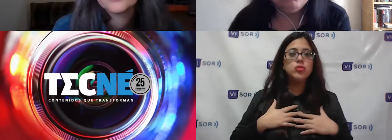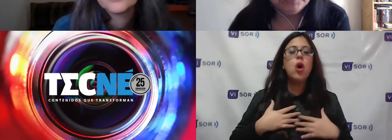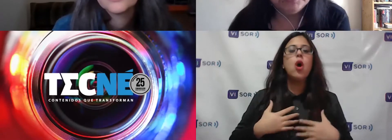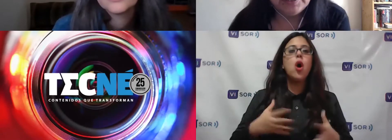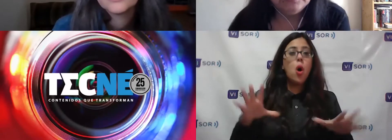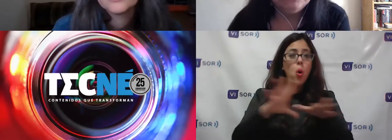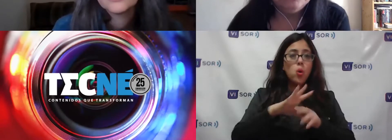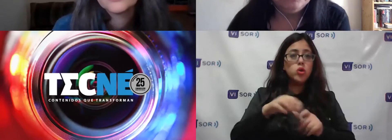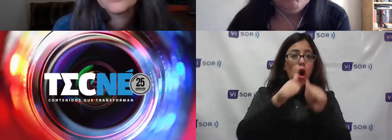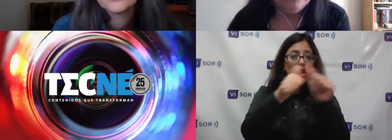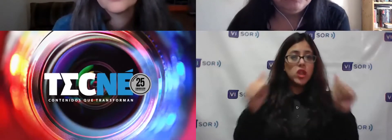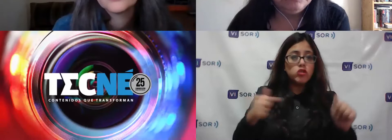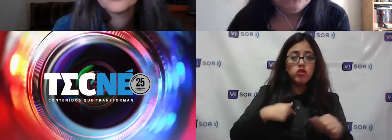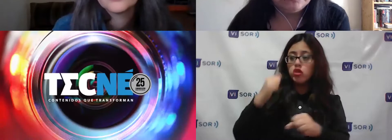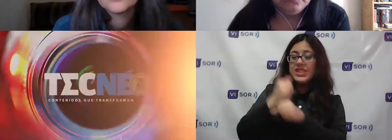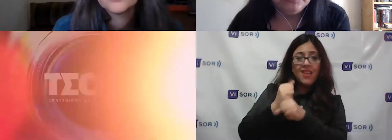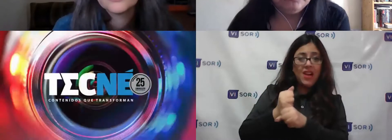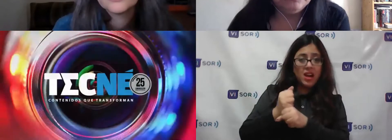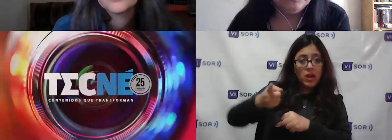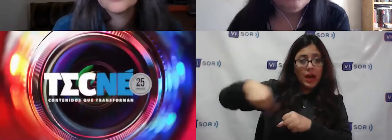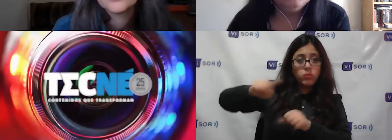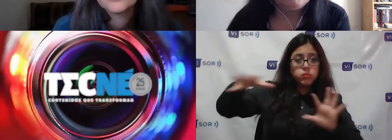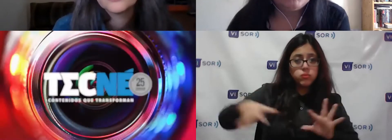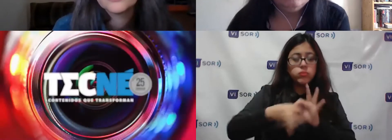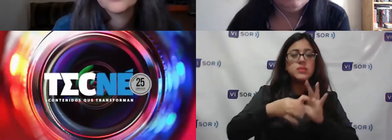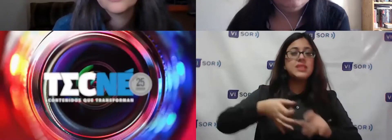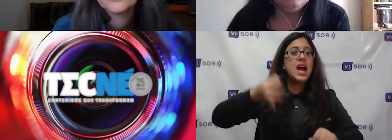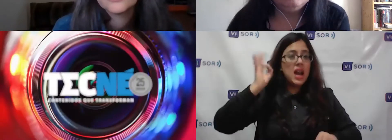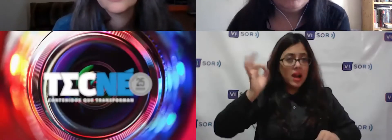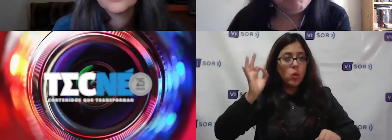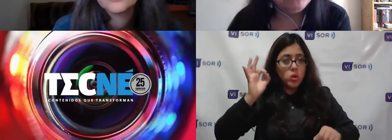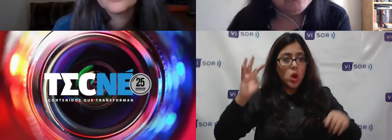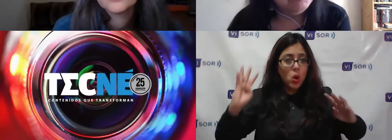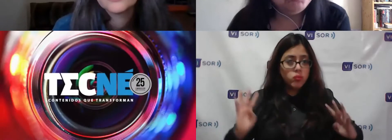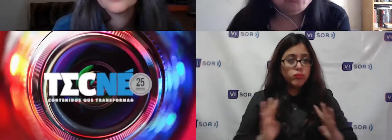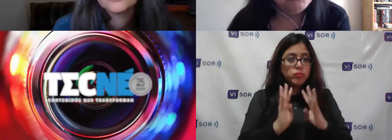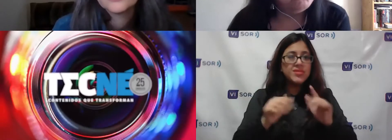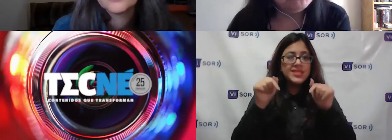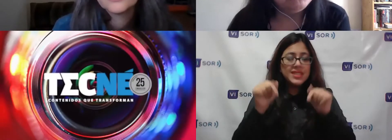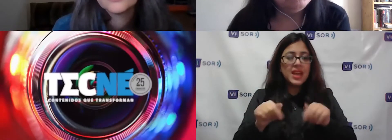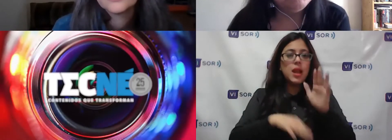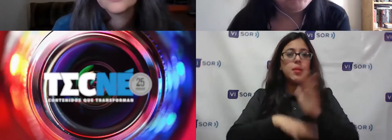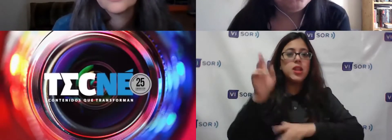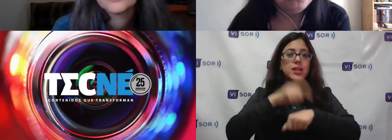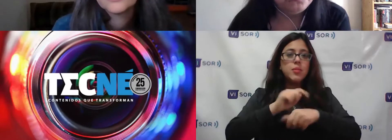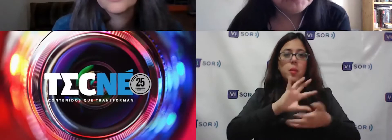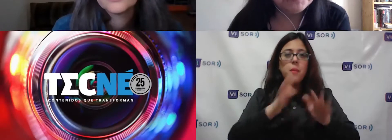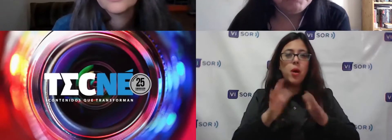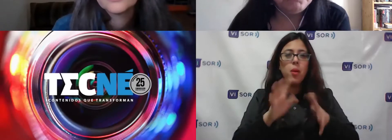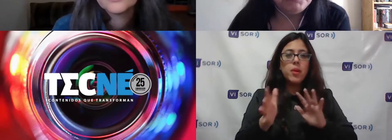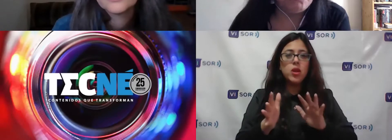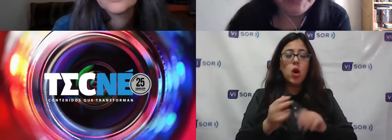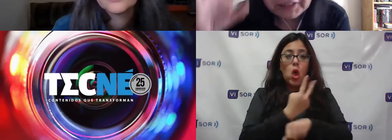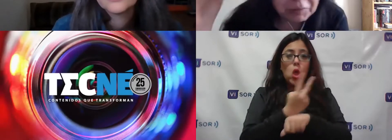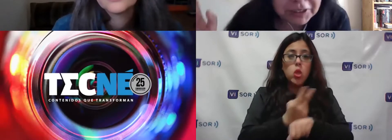que trabajo en general tenemos desde el inicio reuniones donde gran parte del tiempo y tiene como casi una reunión de dos horas y